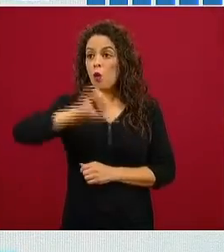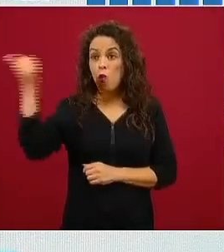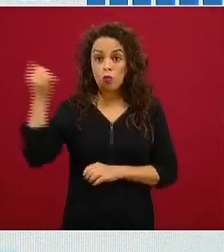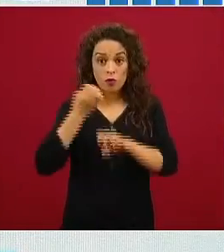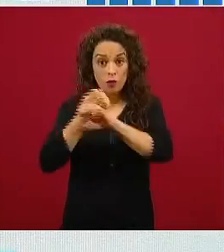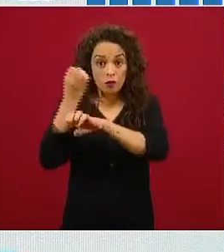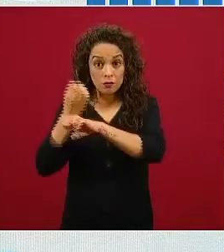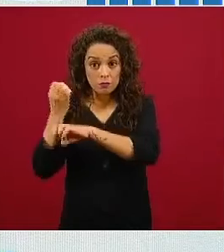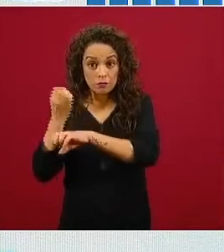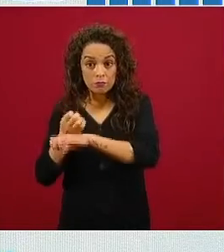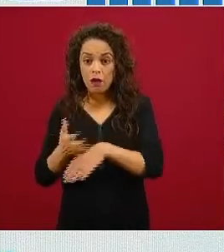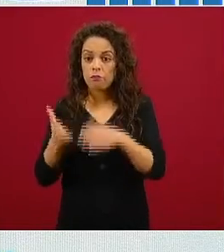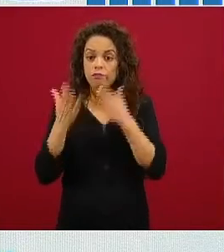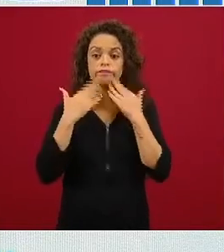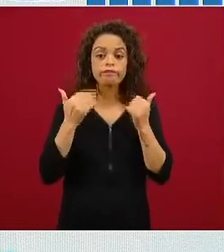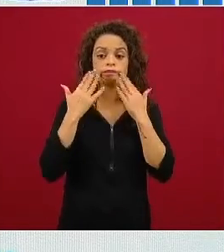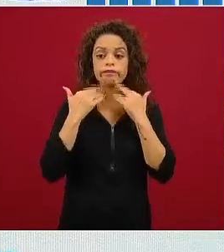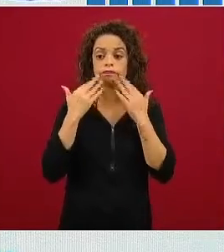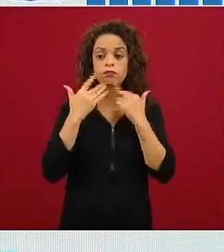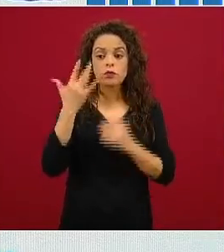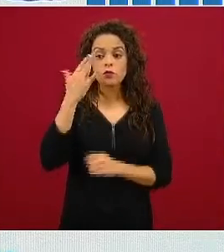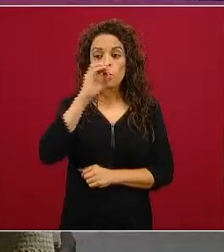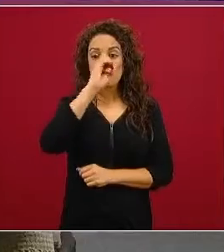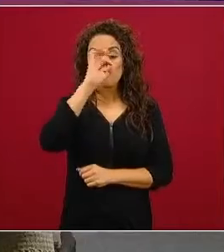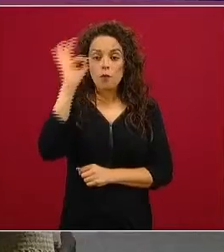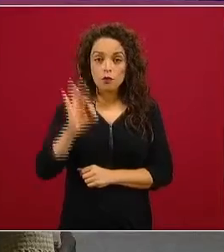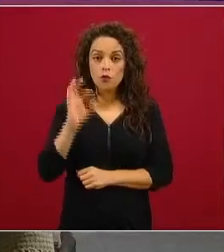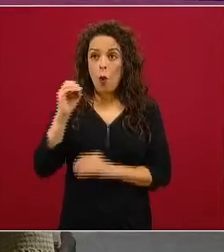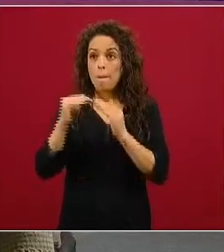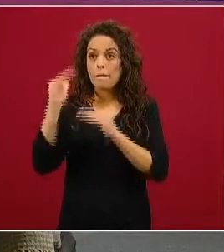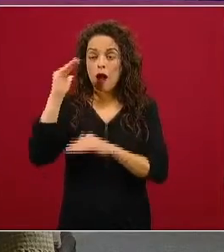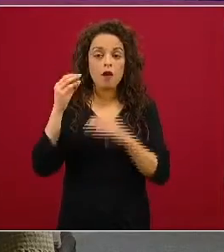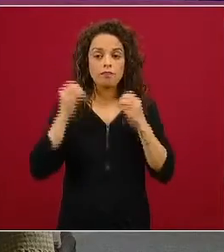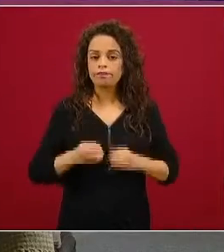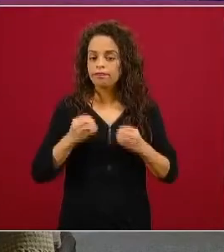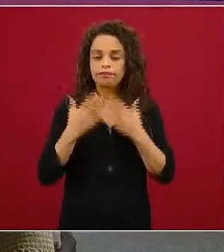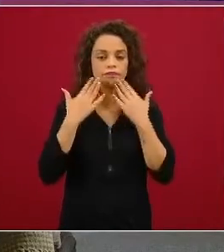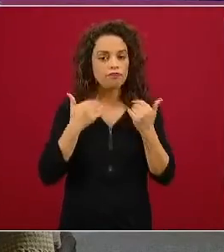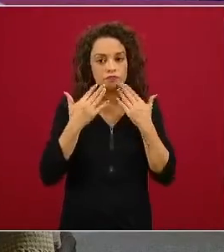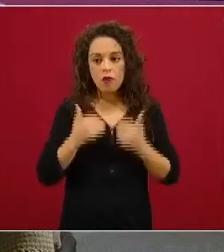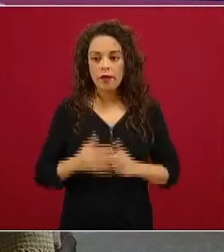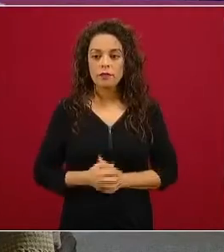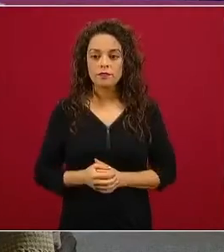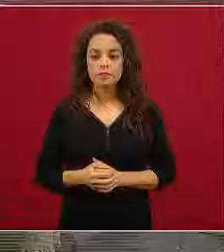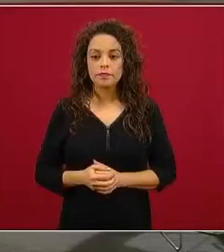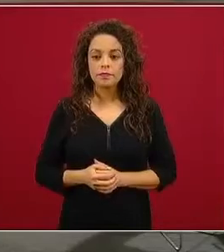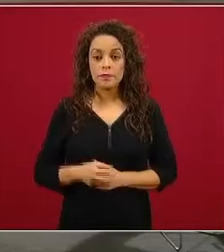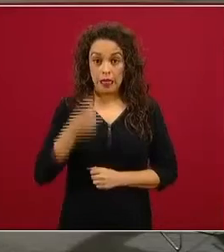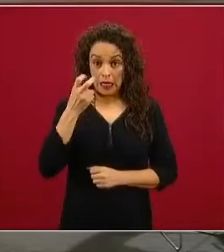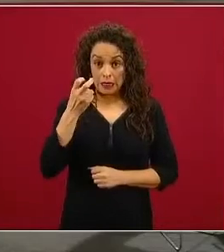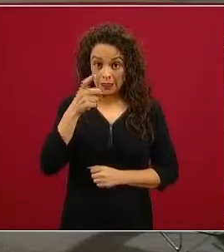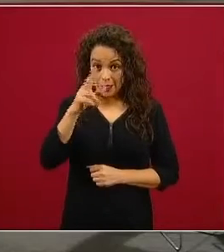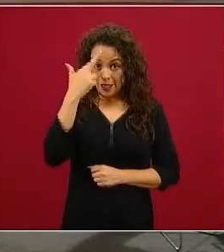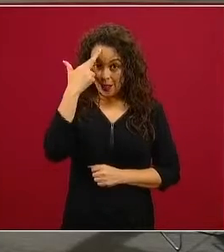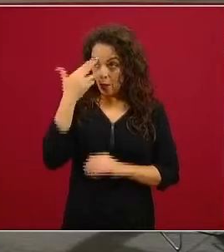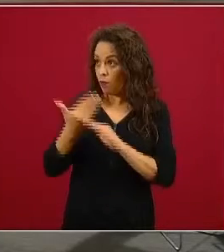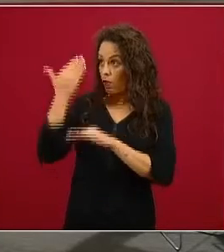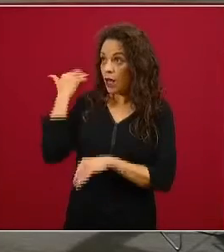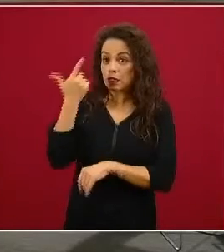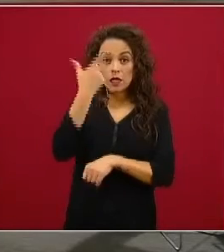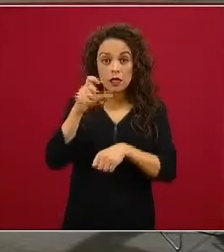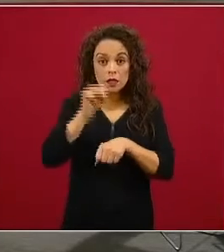la atención de personas con infección respiratoria aguda grave, probablemente confirmadas en su momento con infección por el virus